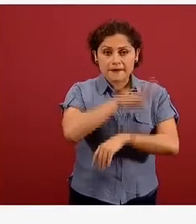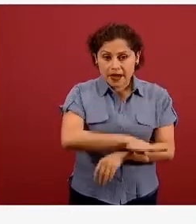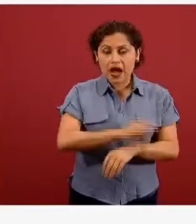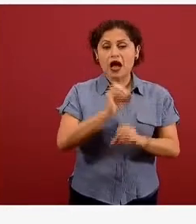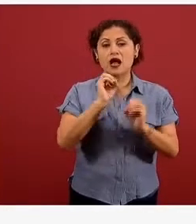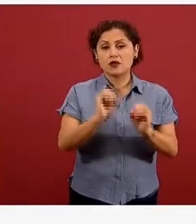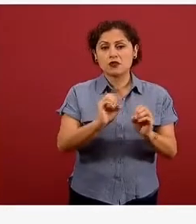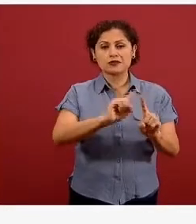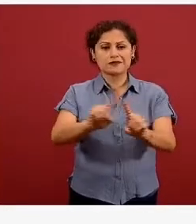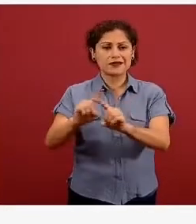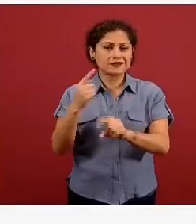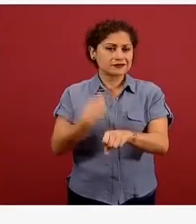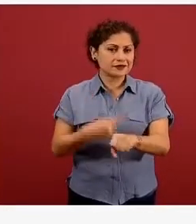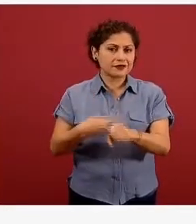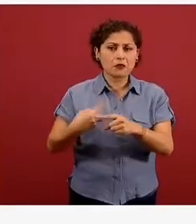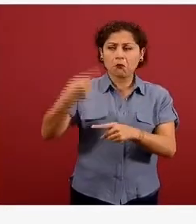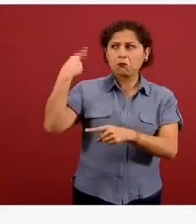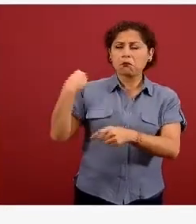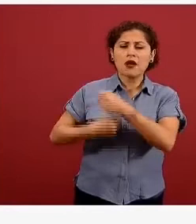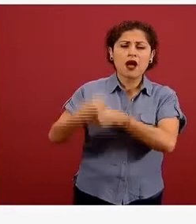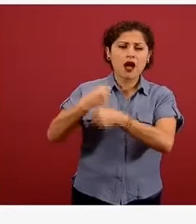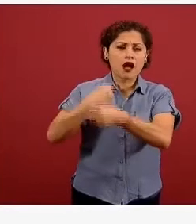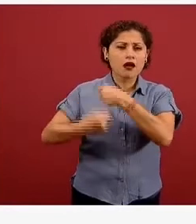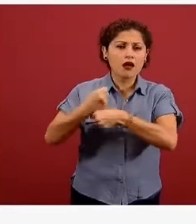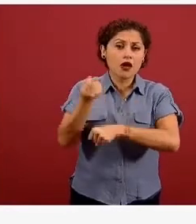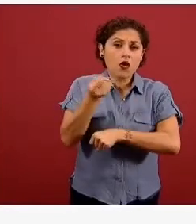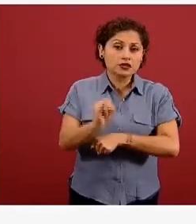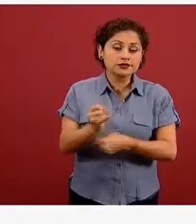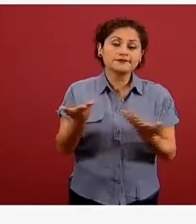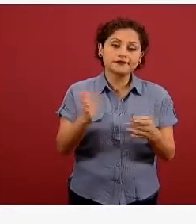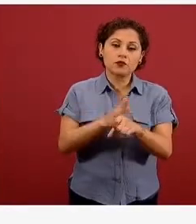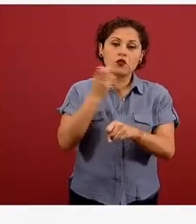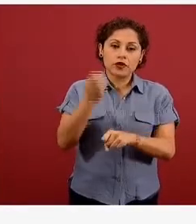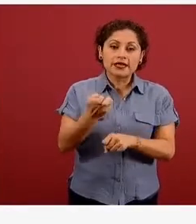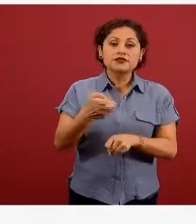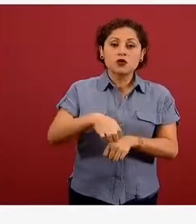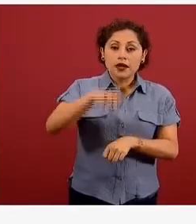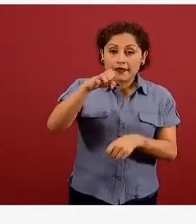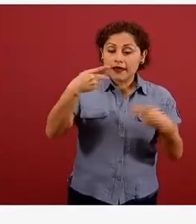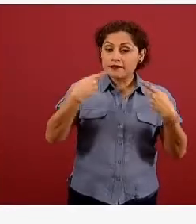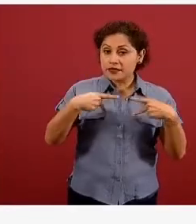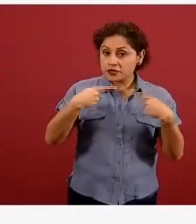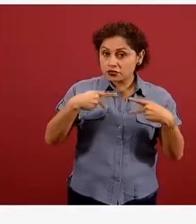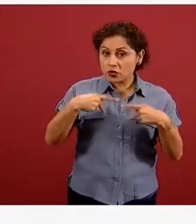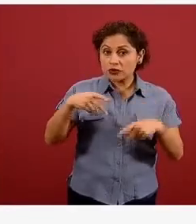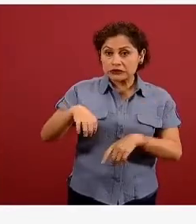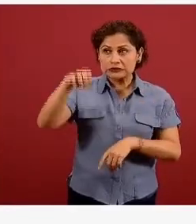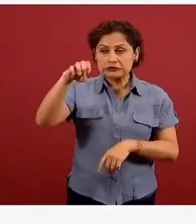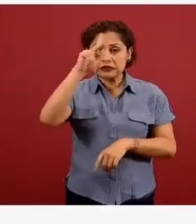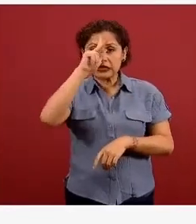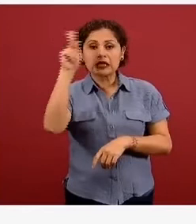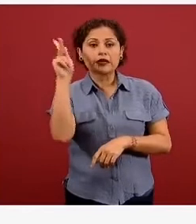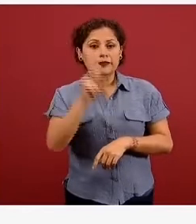muchos años. Y esto lo que condiciona es que adultos mayores, personas adultas mayores, tengan un